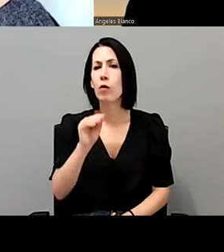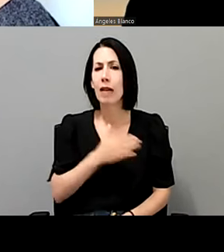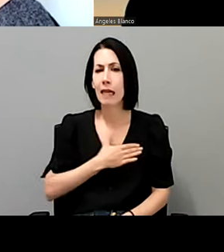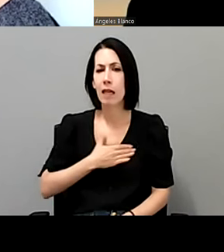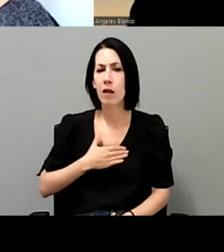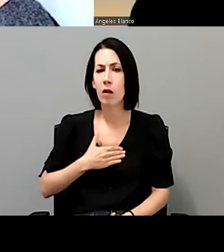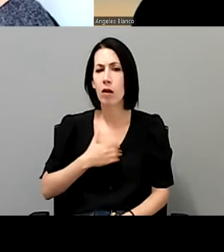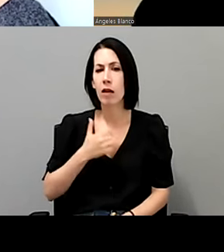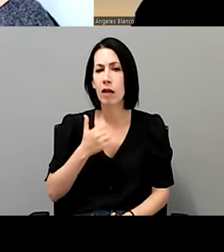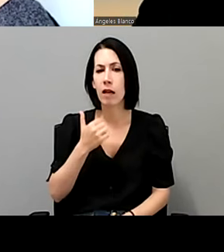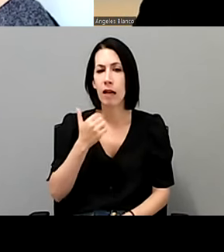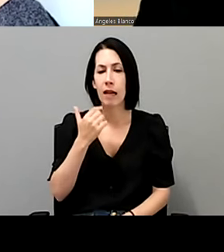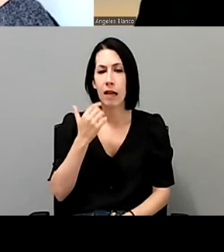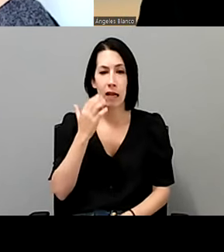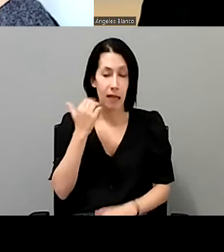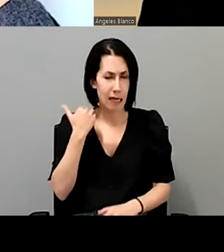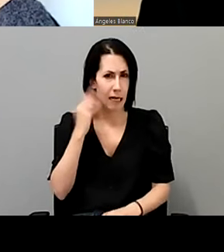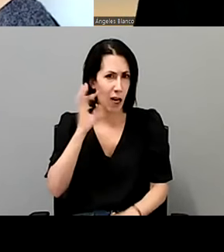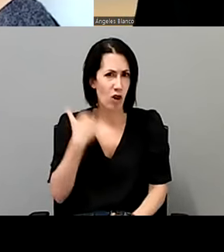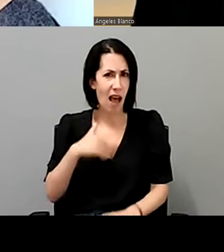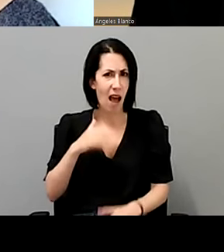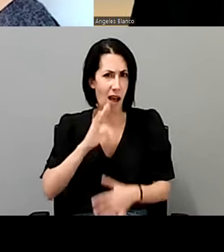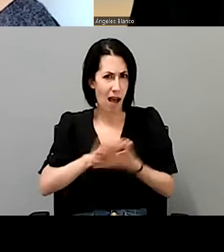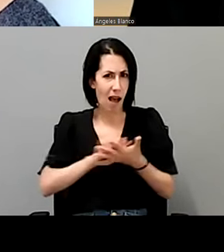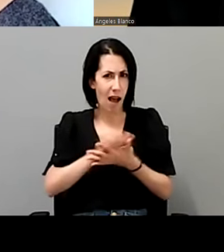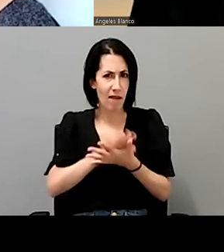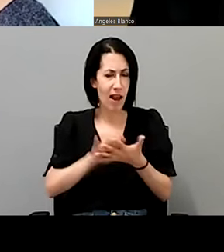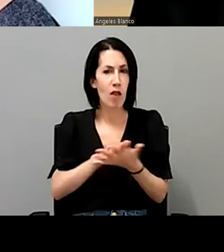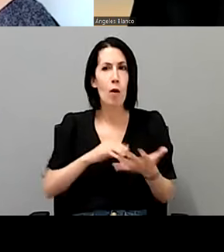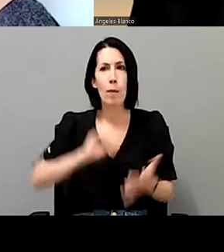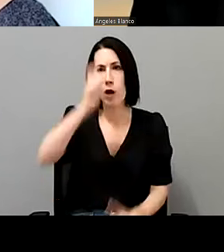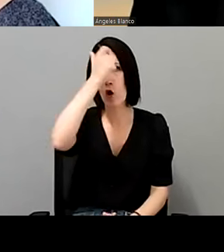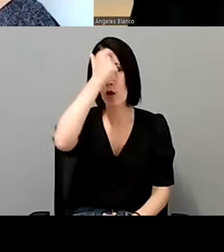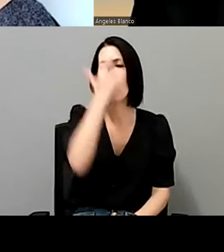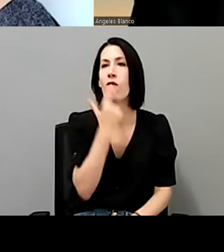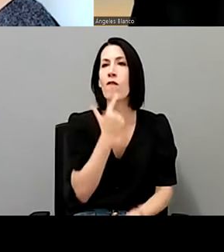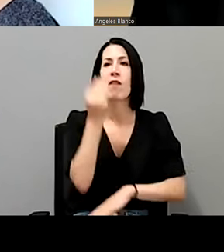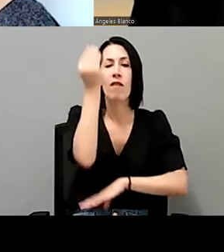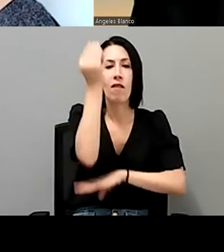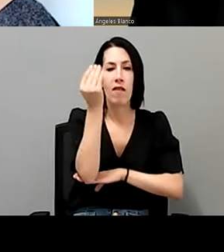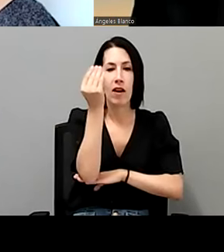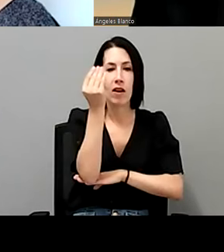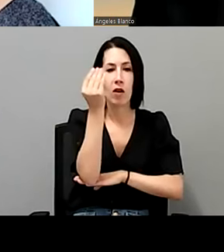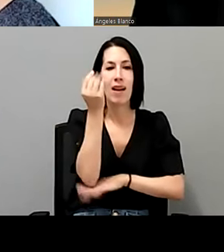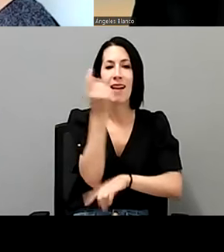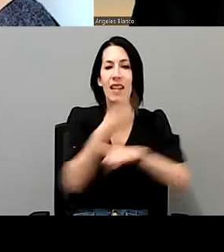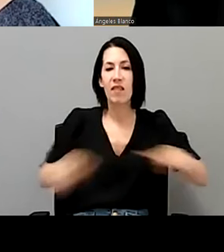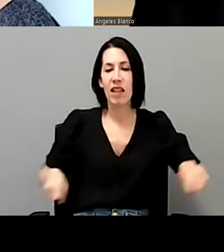entre asistente personal y el que te viene a duchar y